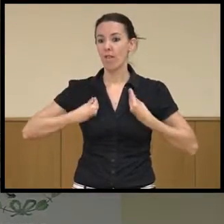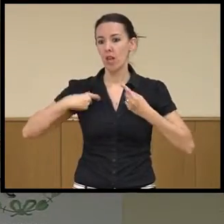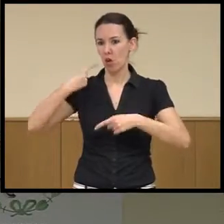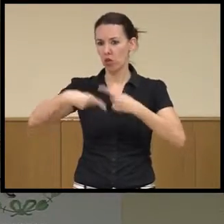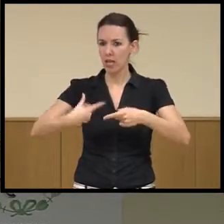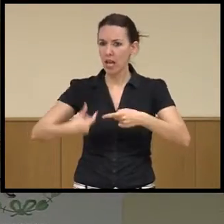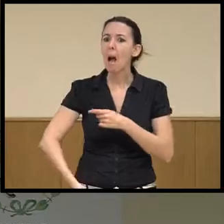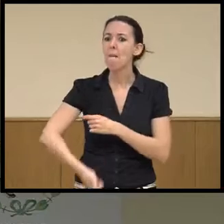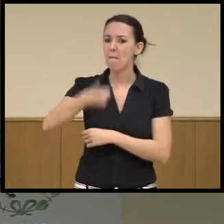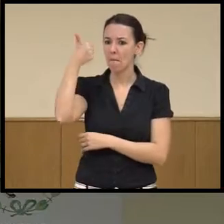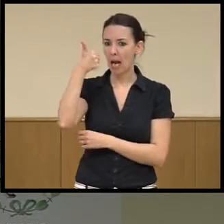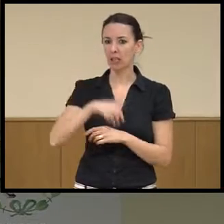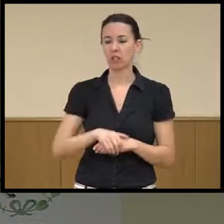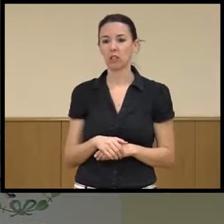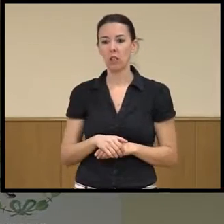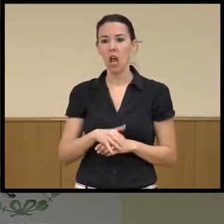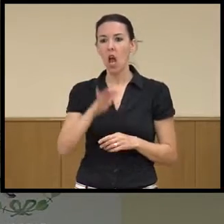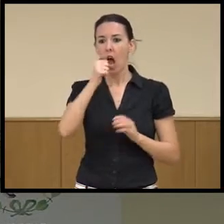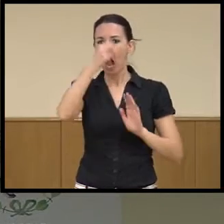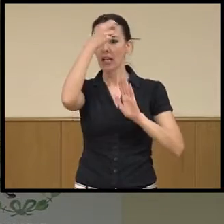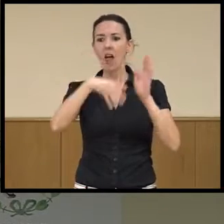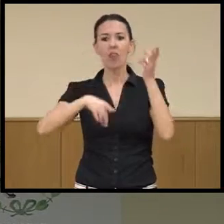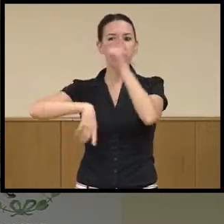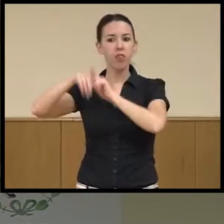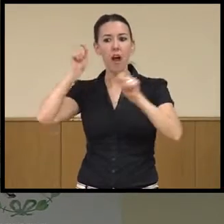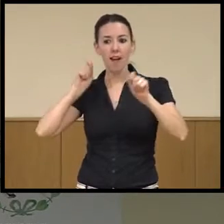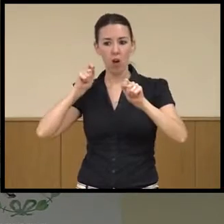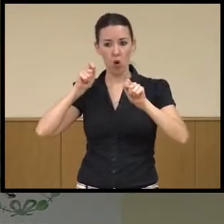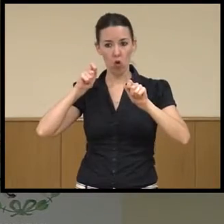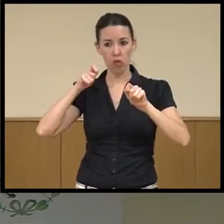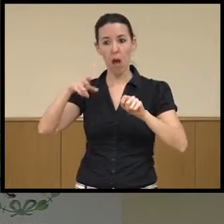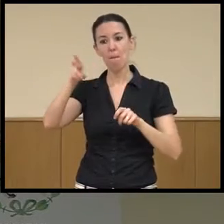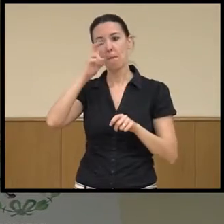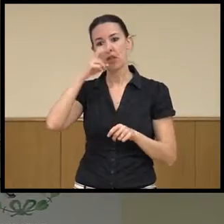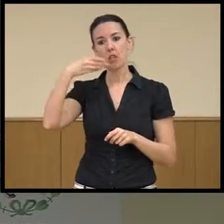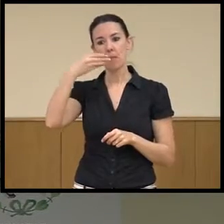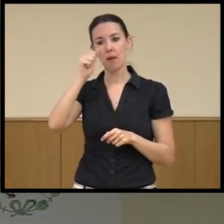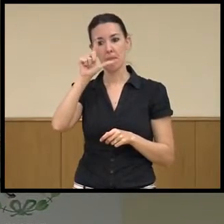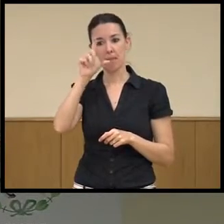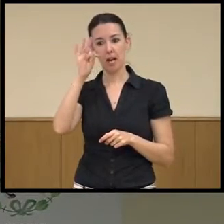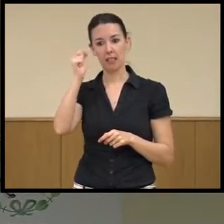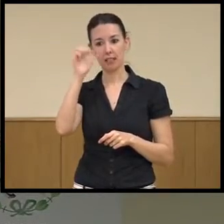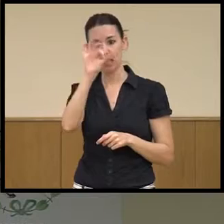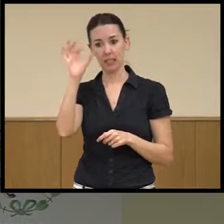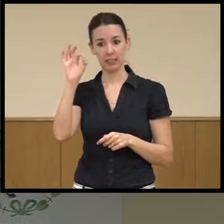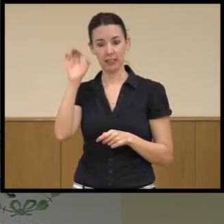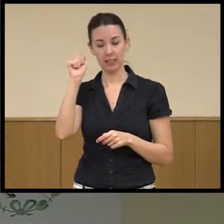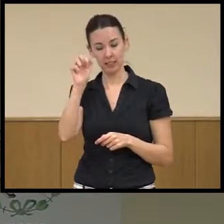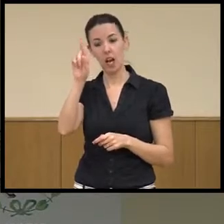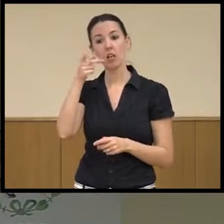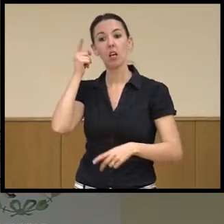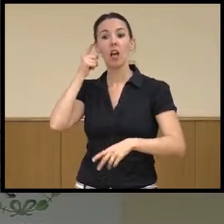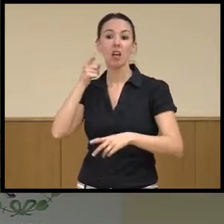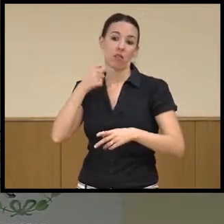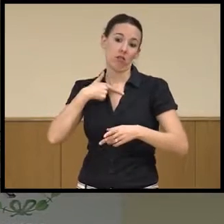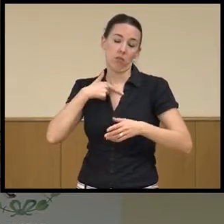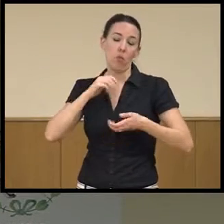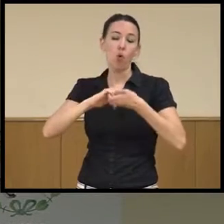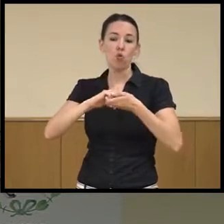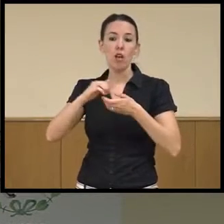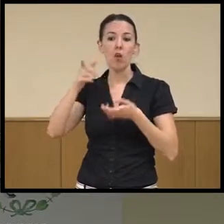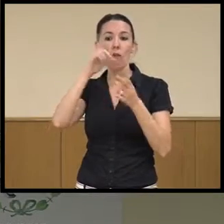allá. La soberbia vista de Zaragoza que el príncipe Baltasar Carlos encargó a Juan Bautista Martínez del Mazo, el yerno de Velázquez, pone